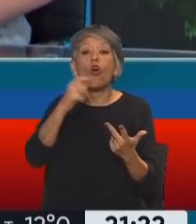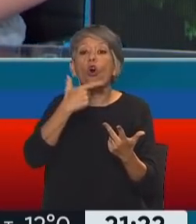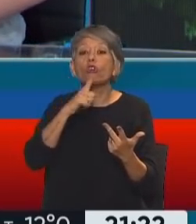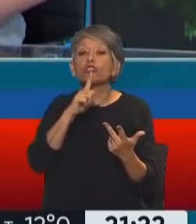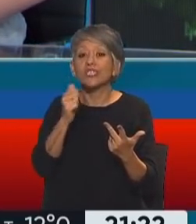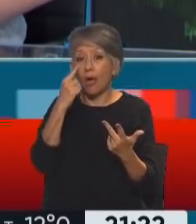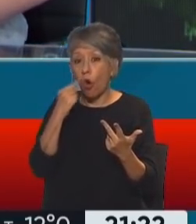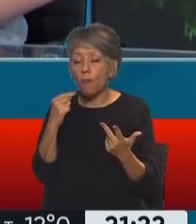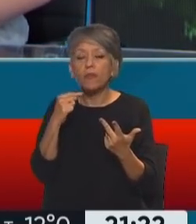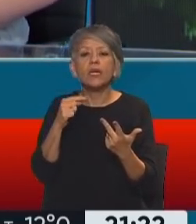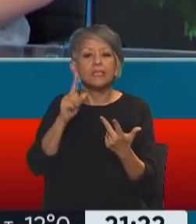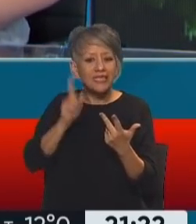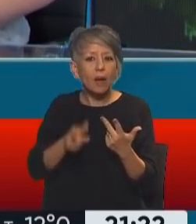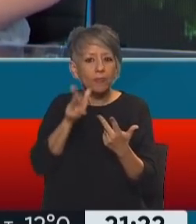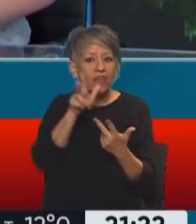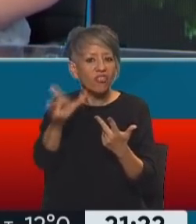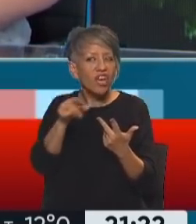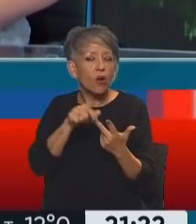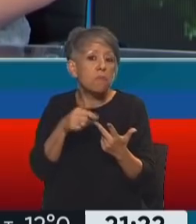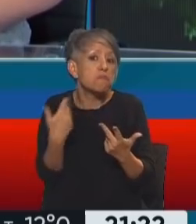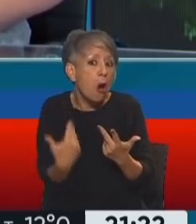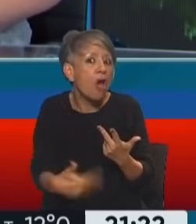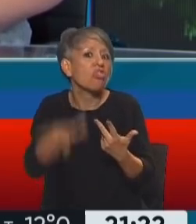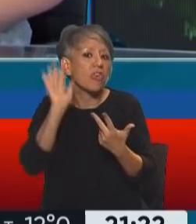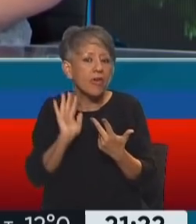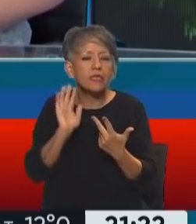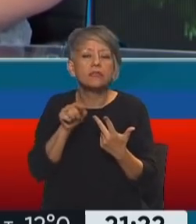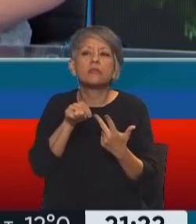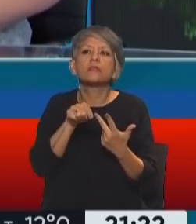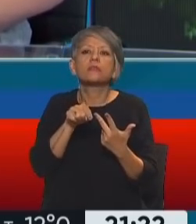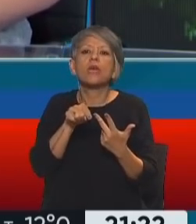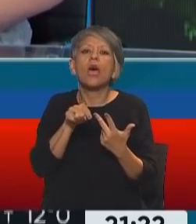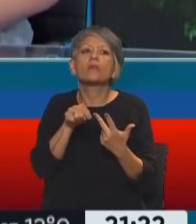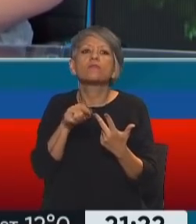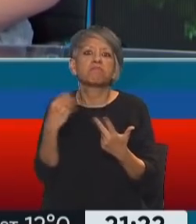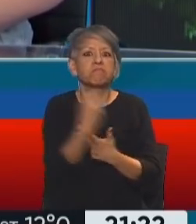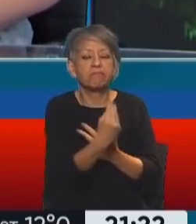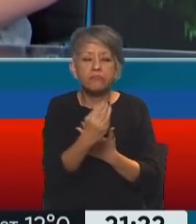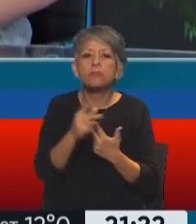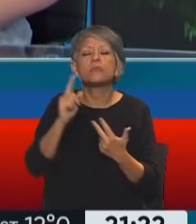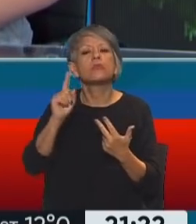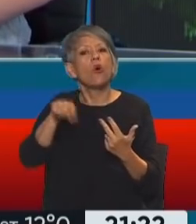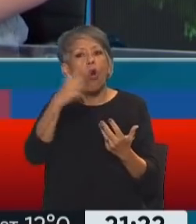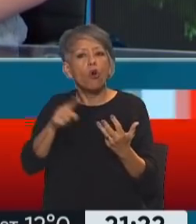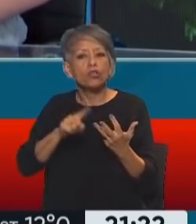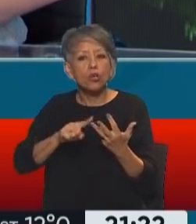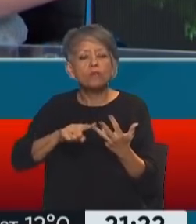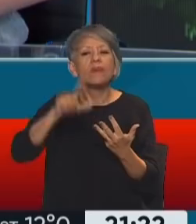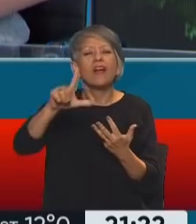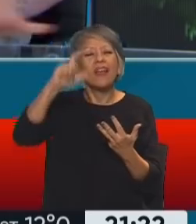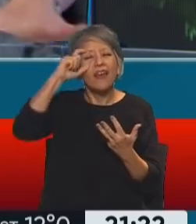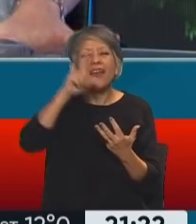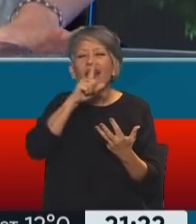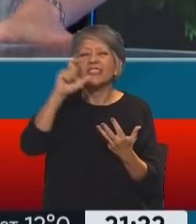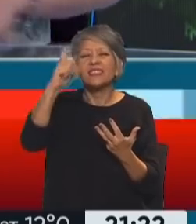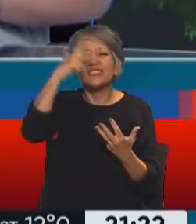ha mencionado su nombre al posible ministerio. También se hablaba de Hernán Lecher. Bueno, habían